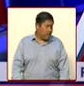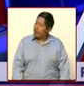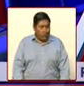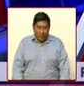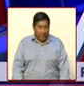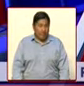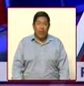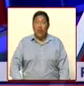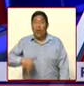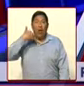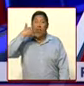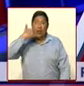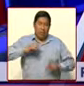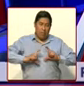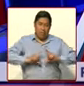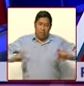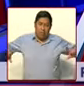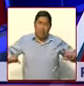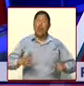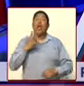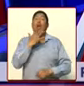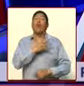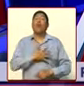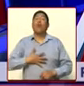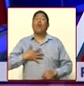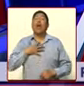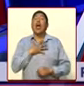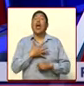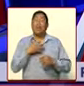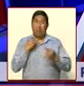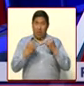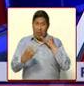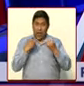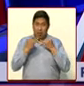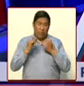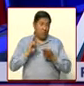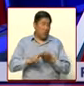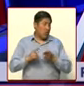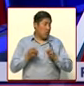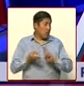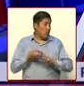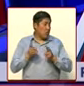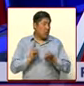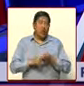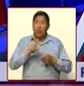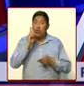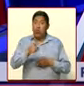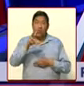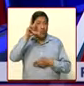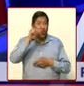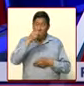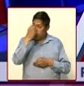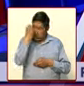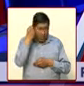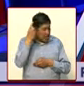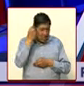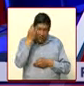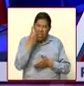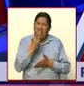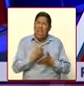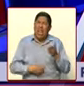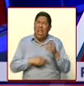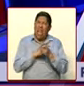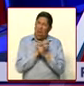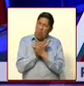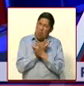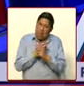Bueno, hay un teléfono a pie de pantalla, por favor, tome datos de este número, porque sería bueno, tal vez usted no entiende qué clase de hueso